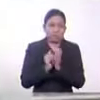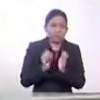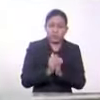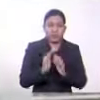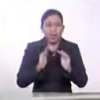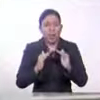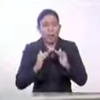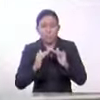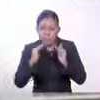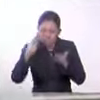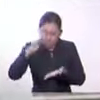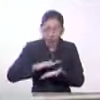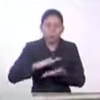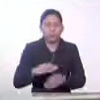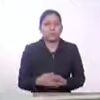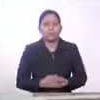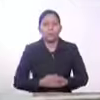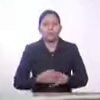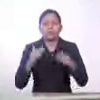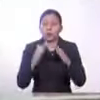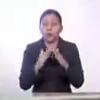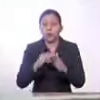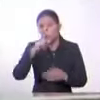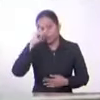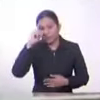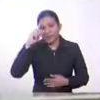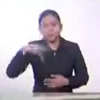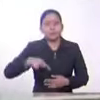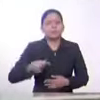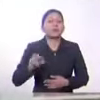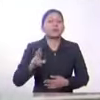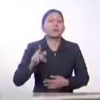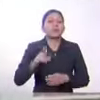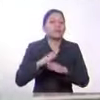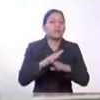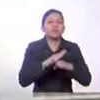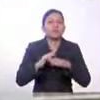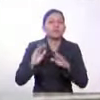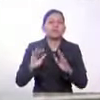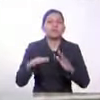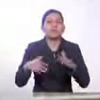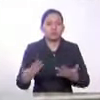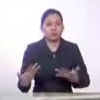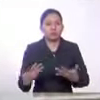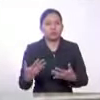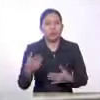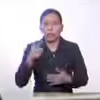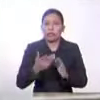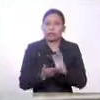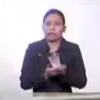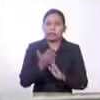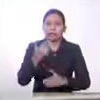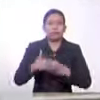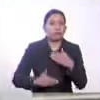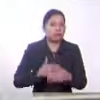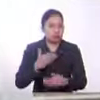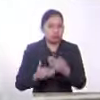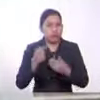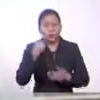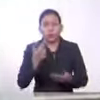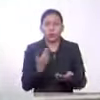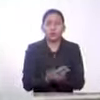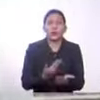otra parte, trabajamos también con la Procuraduría Federal de Protección, desarrollando los procedimientos y probando